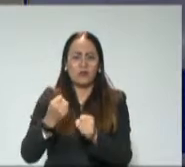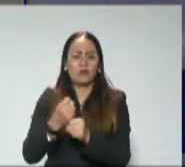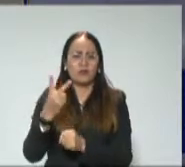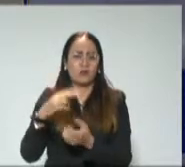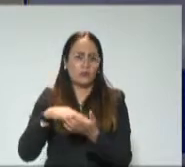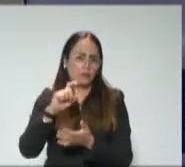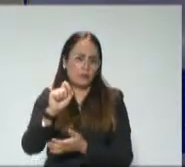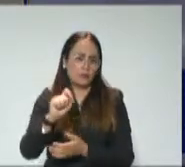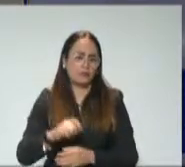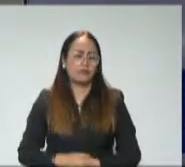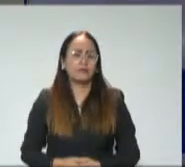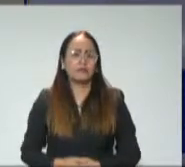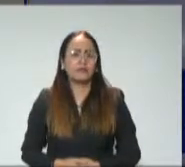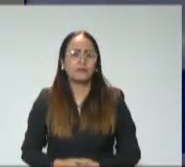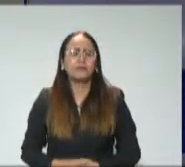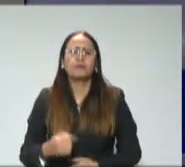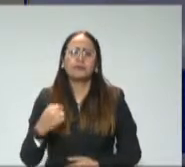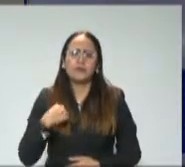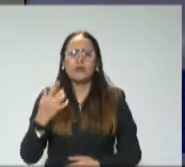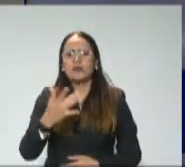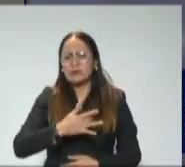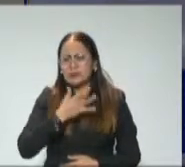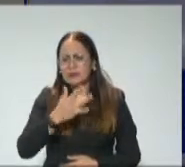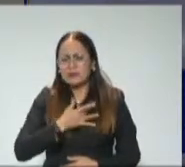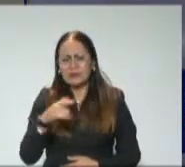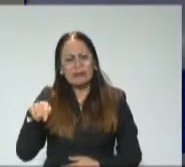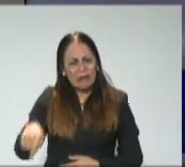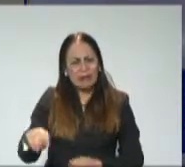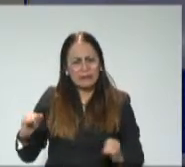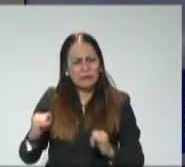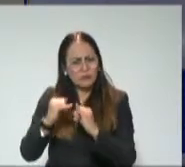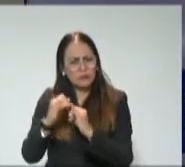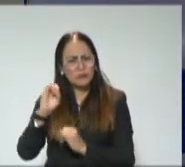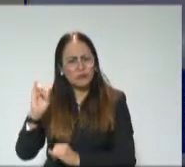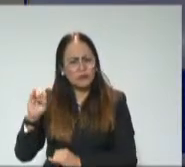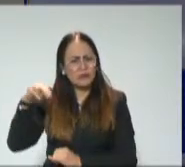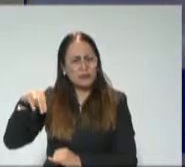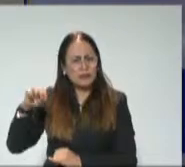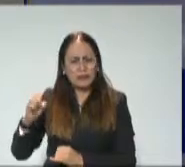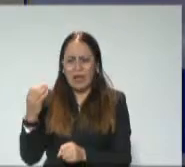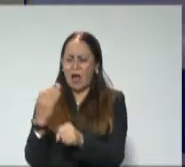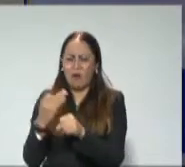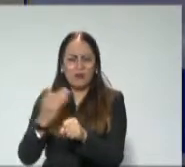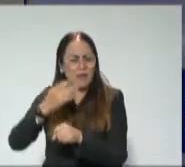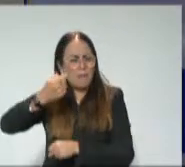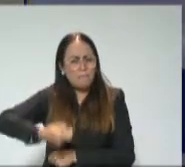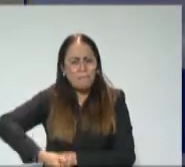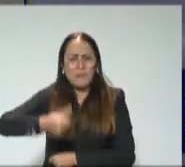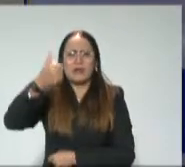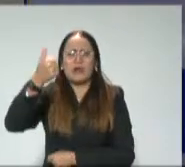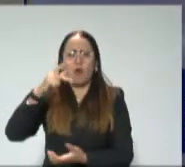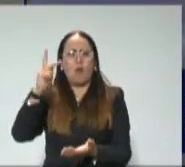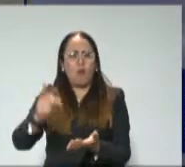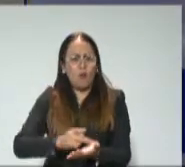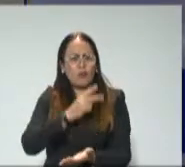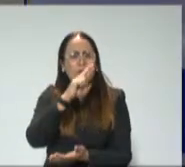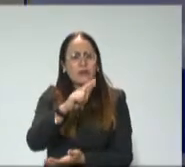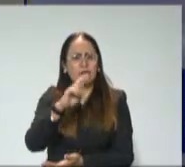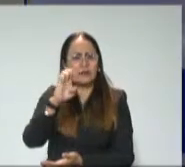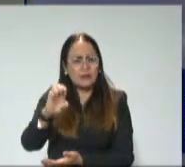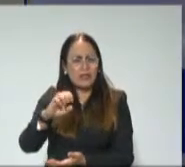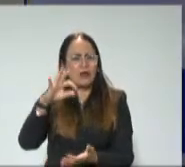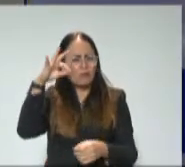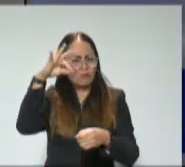2020 Considero que la función clave del INE en esta experiencia inédita de reelección consecutiva de